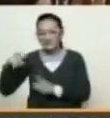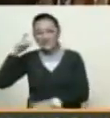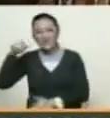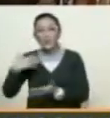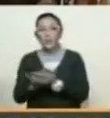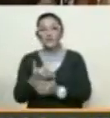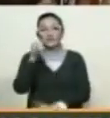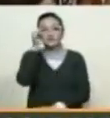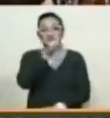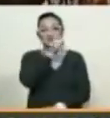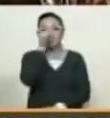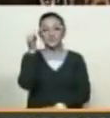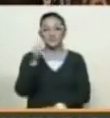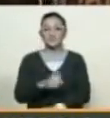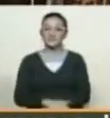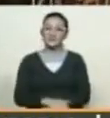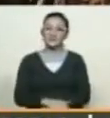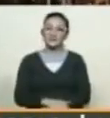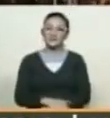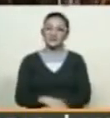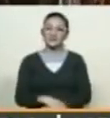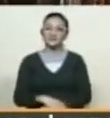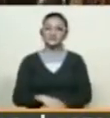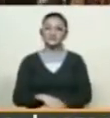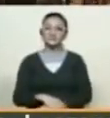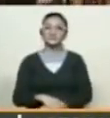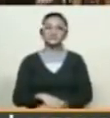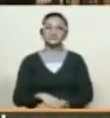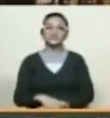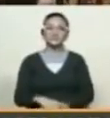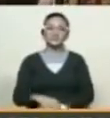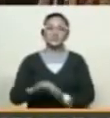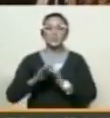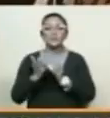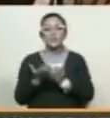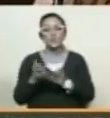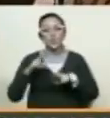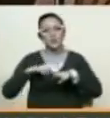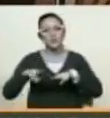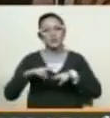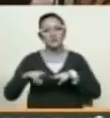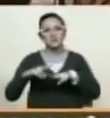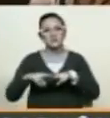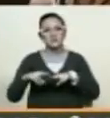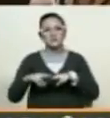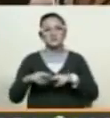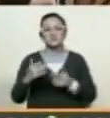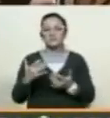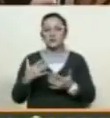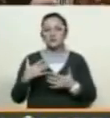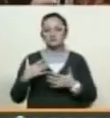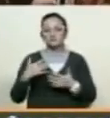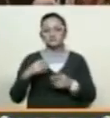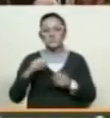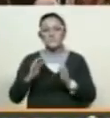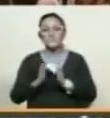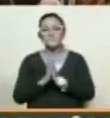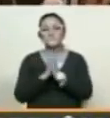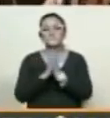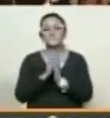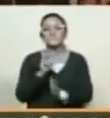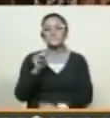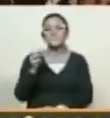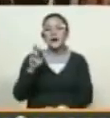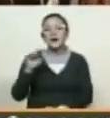el domingo. Igualmente en Bosque Macuto, Mundo de los Niños, y en el Manto de María, que es el manto mariano